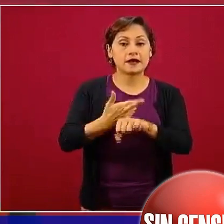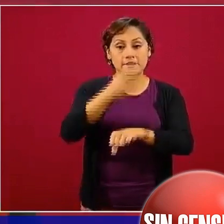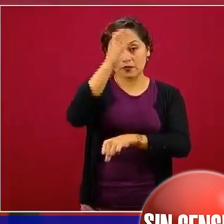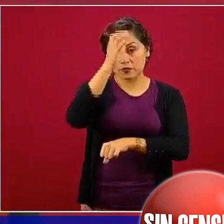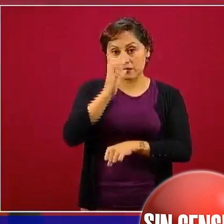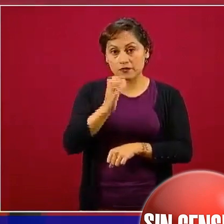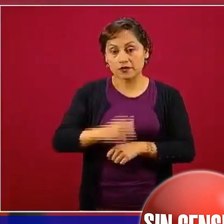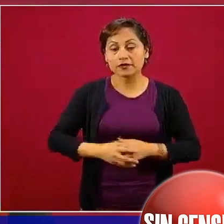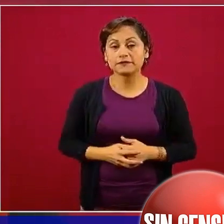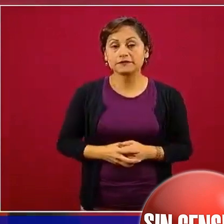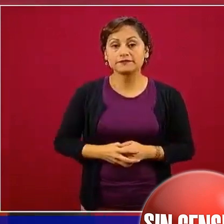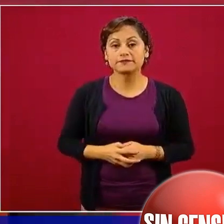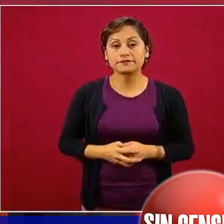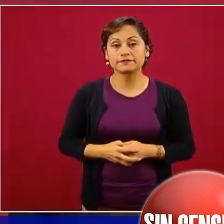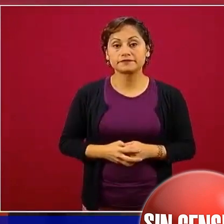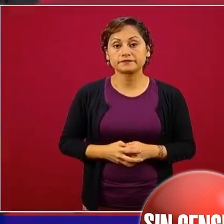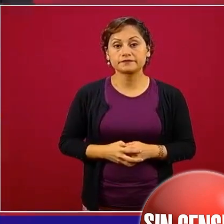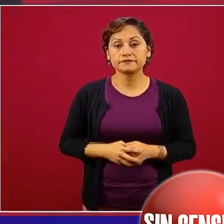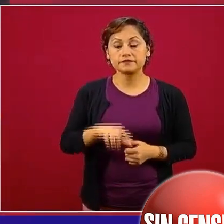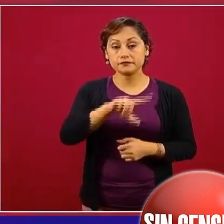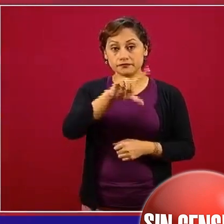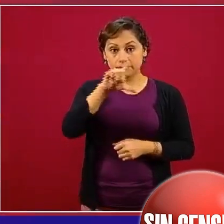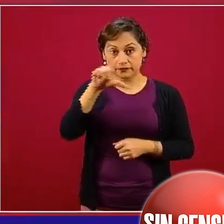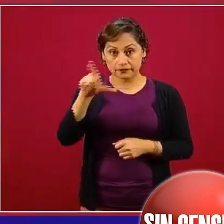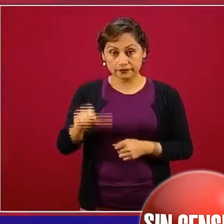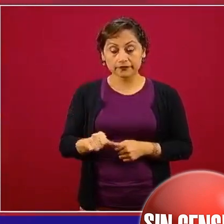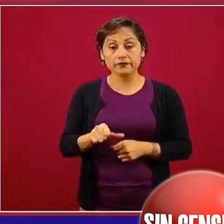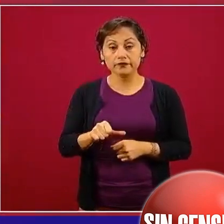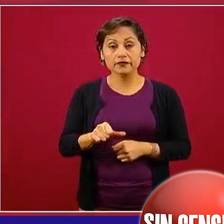Cuando se traiciona a Madero,